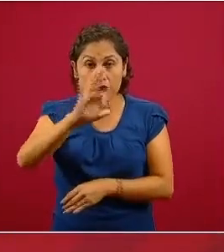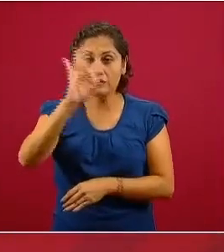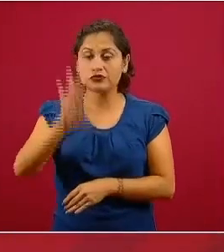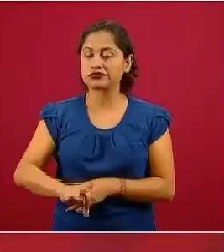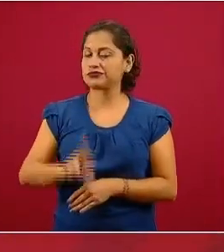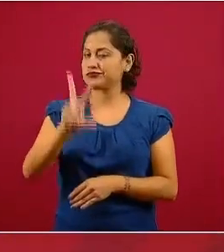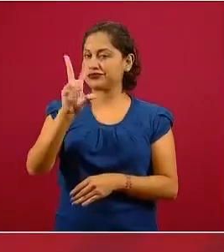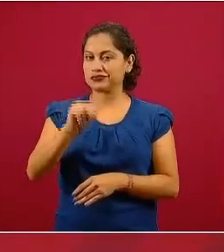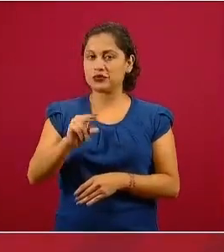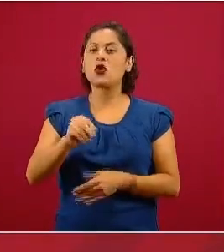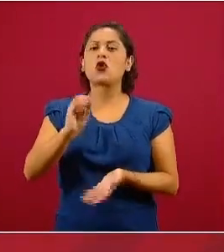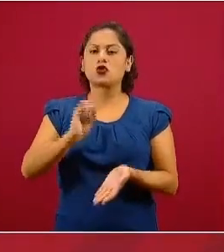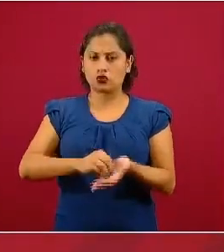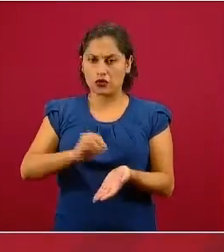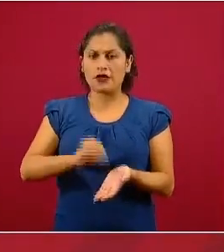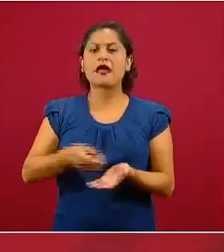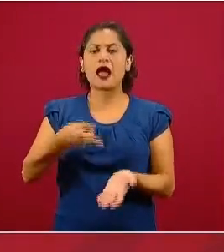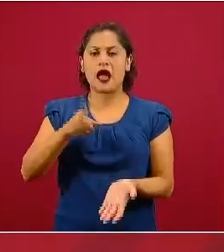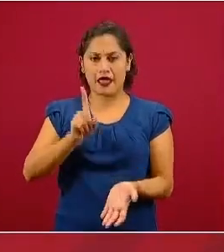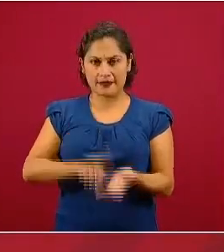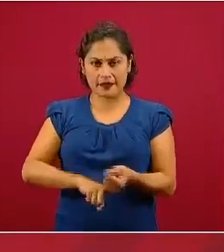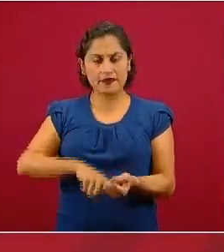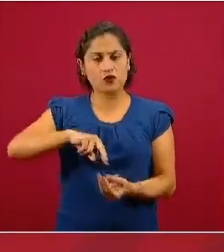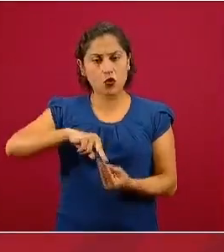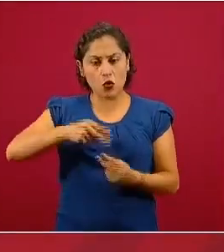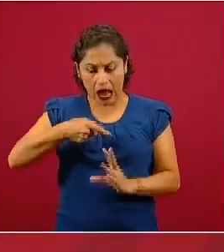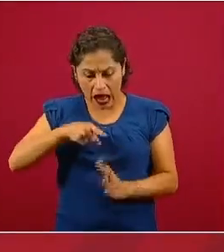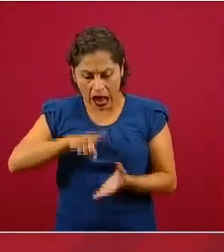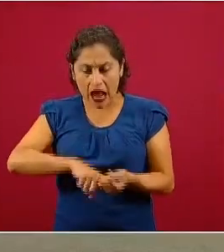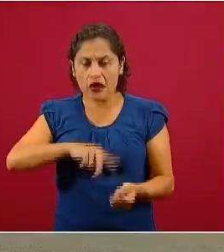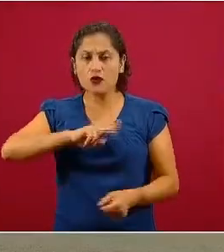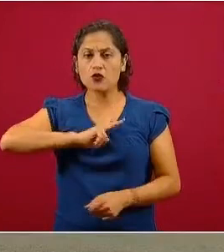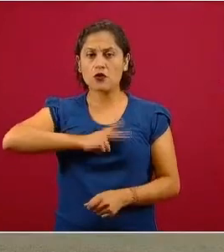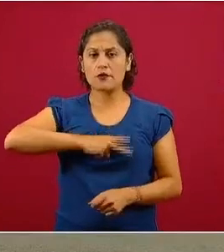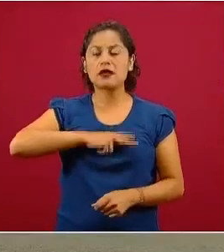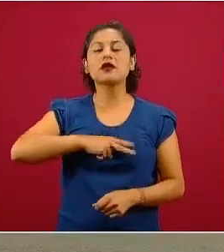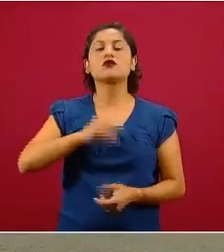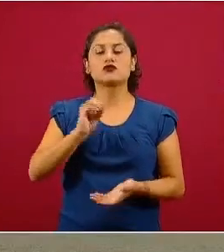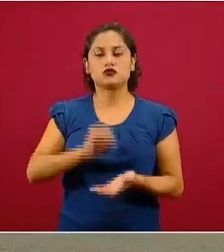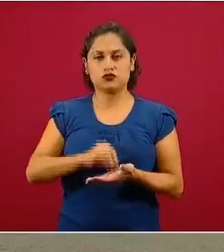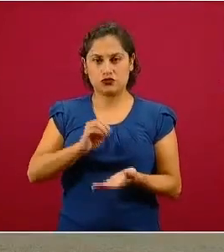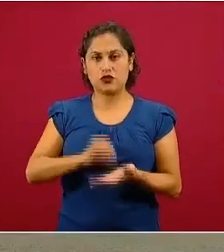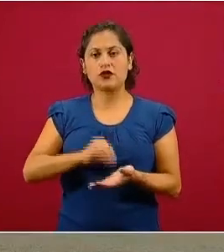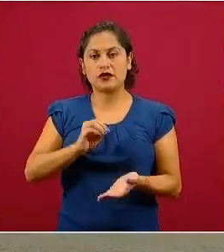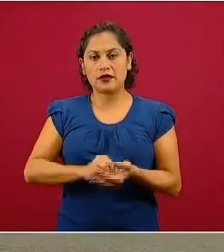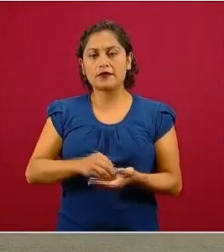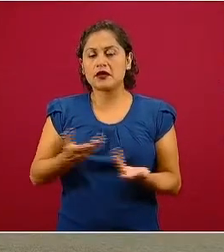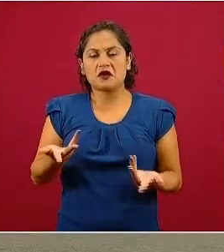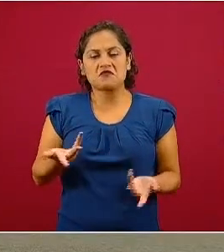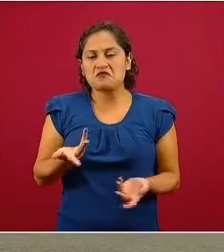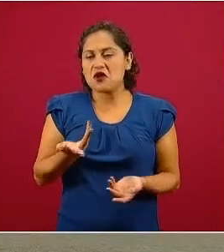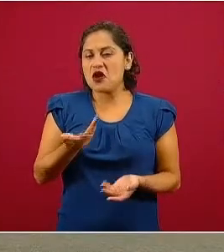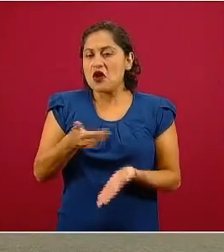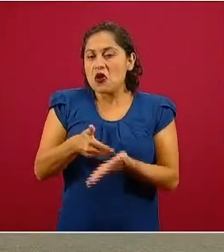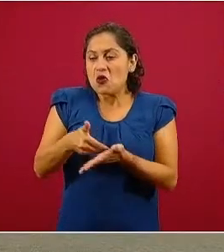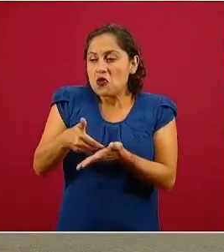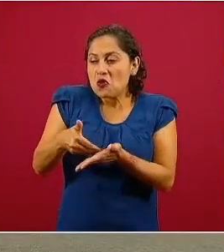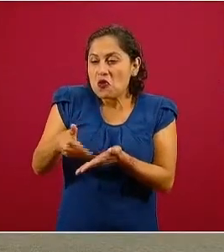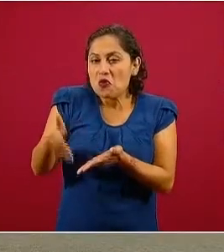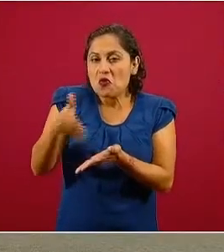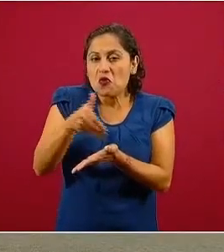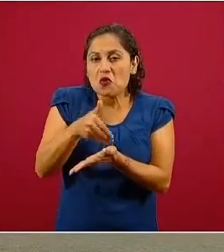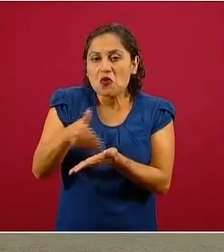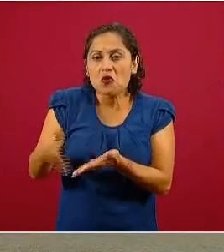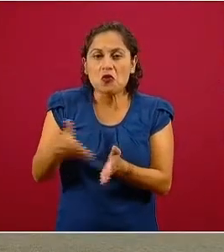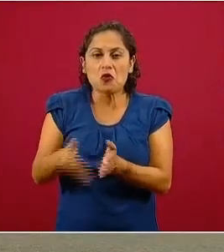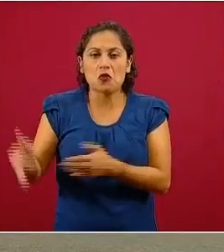son partículas con capacidad infectante, son restos del material genético. La prueba de PCR,